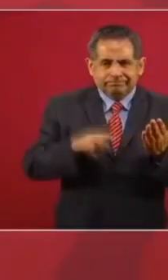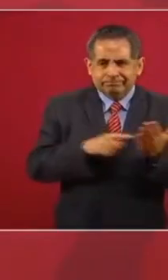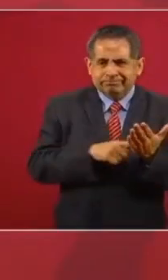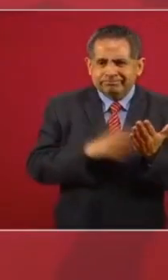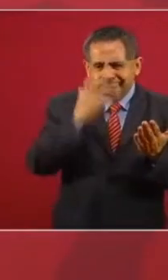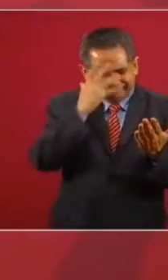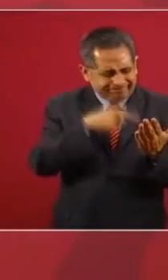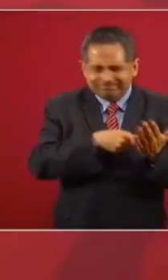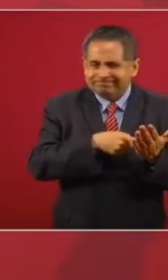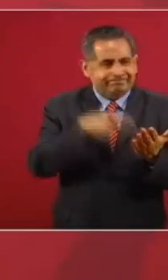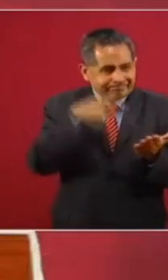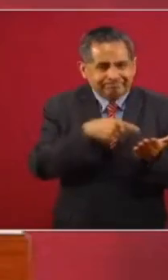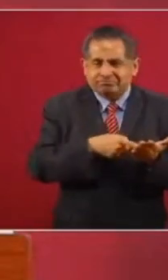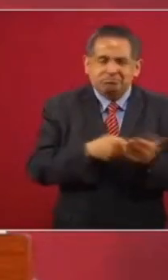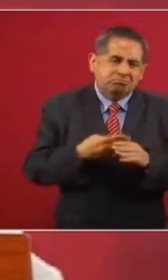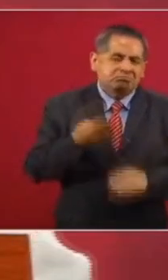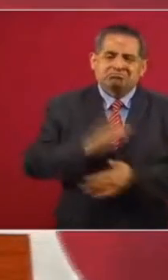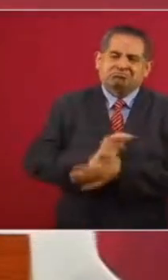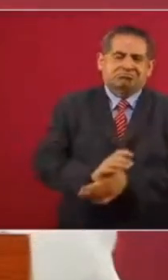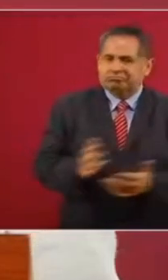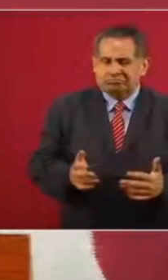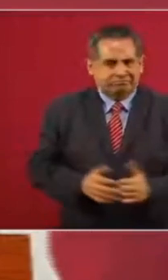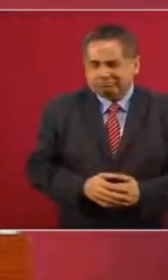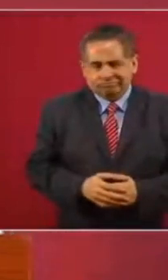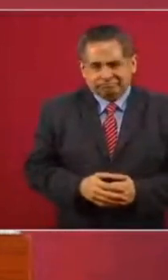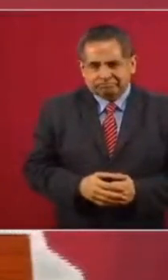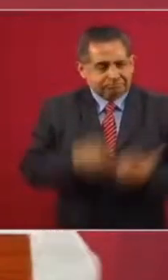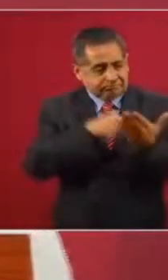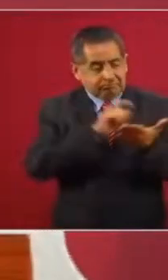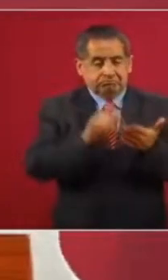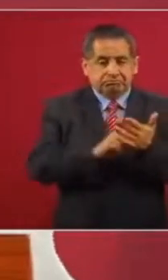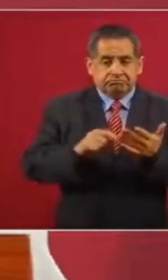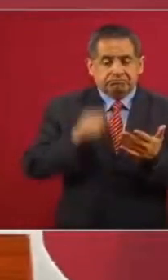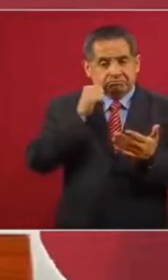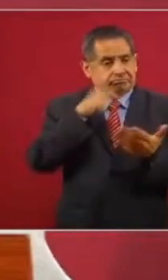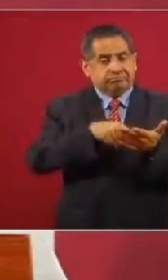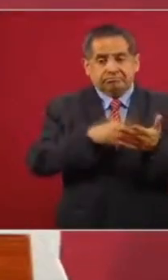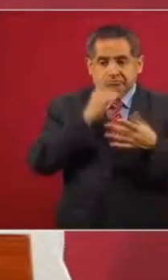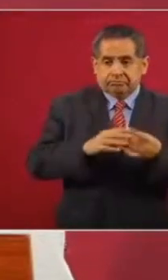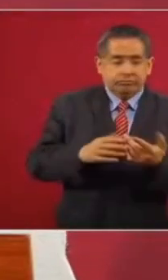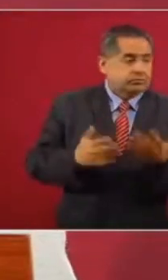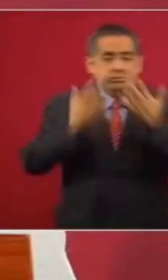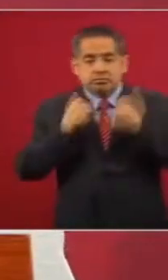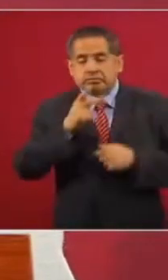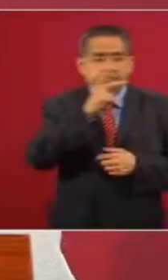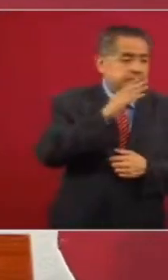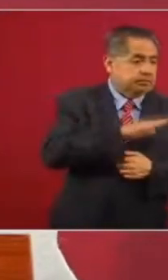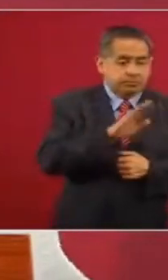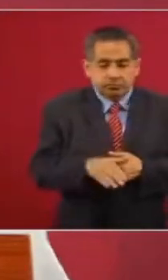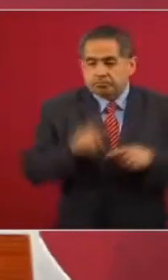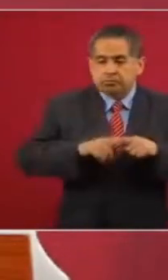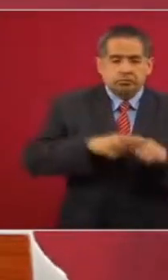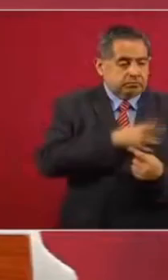son discriminatorios porque se ha preferido siempre que cuando no hay quien ejerza la patria potestad o la